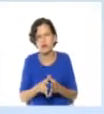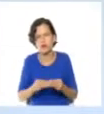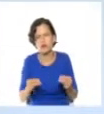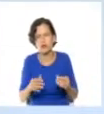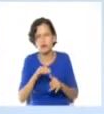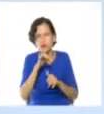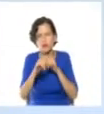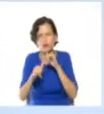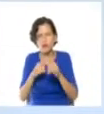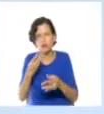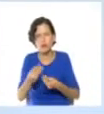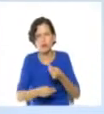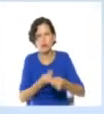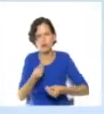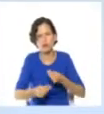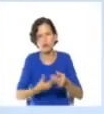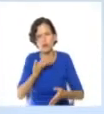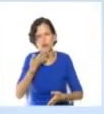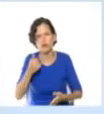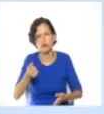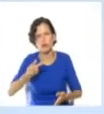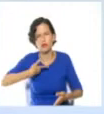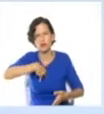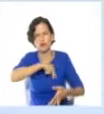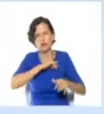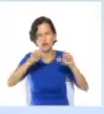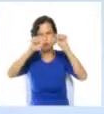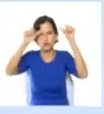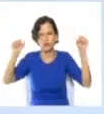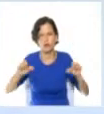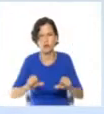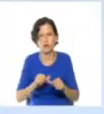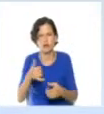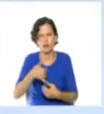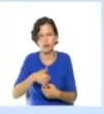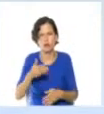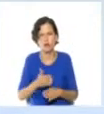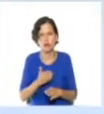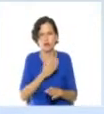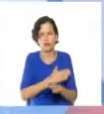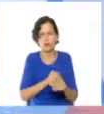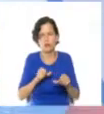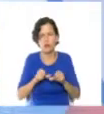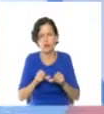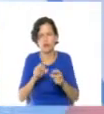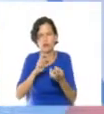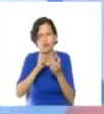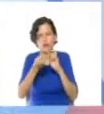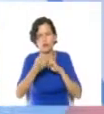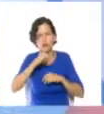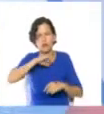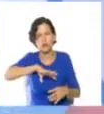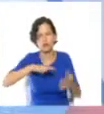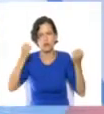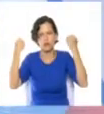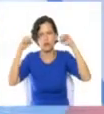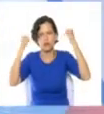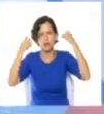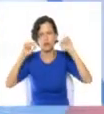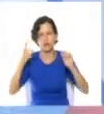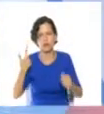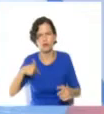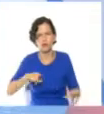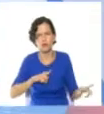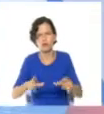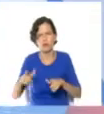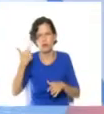cómo ha mejorado y cómo ha evolucionado nuestro sistema electoral. Antes de continuar con los referentes teóricos prácticos que tenemos preparados para el